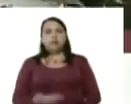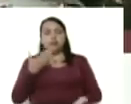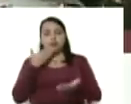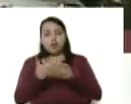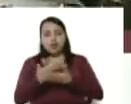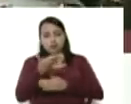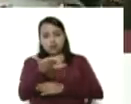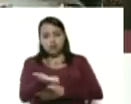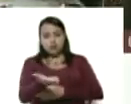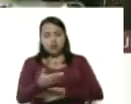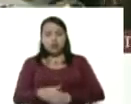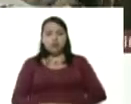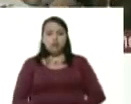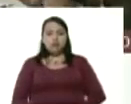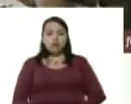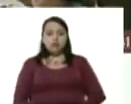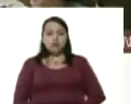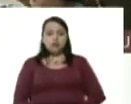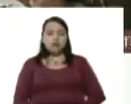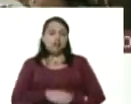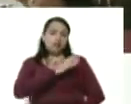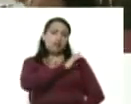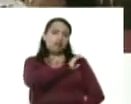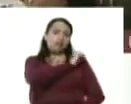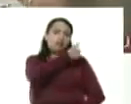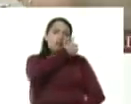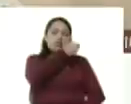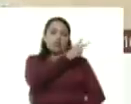usted, distinguido general en jefe.